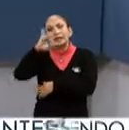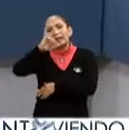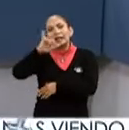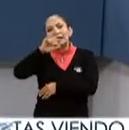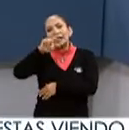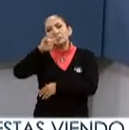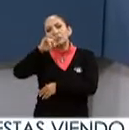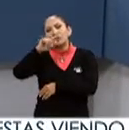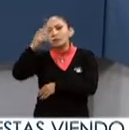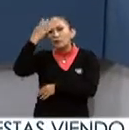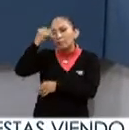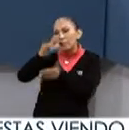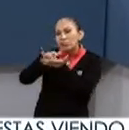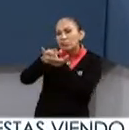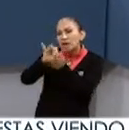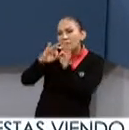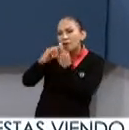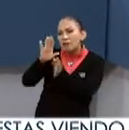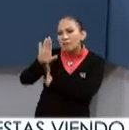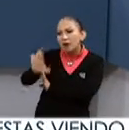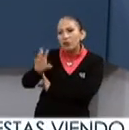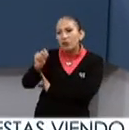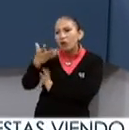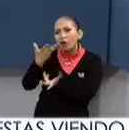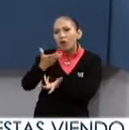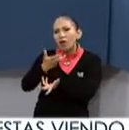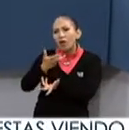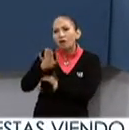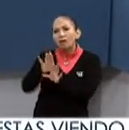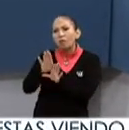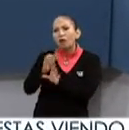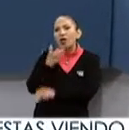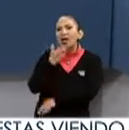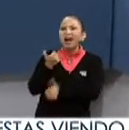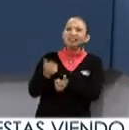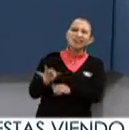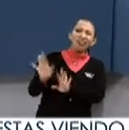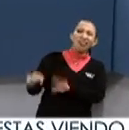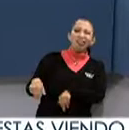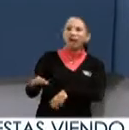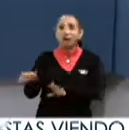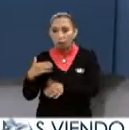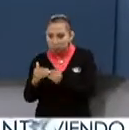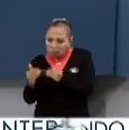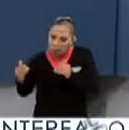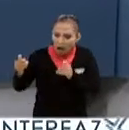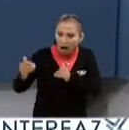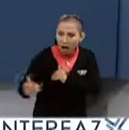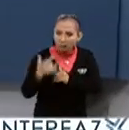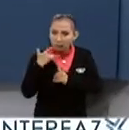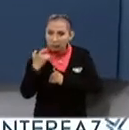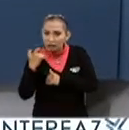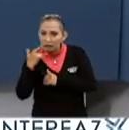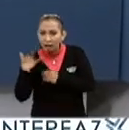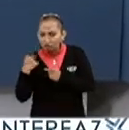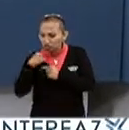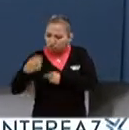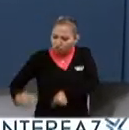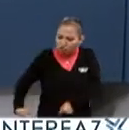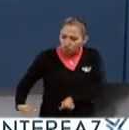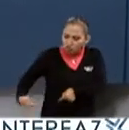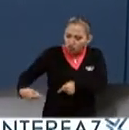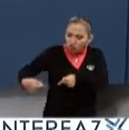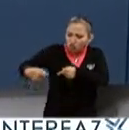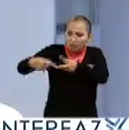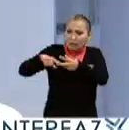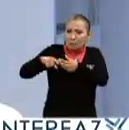y entonces aprendo la forma de no conformarse, de siempre ir a un paso adelante. Entonces, de muy pequeño